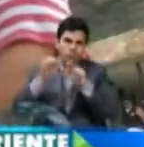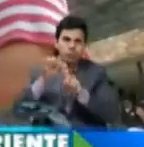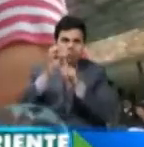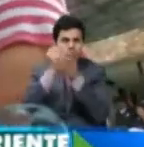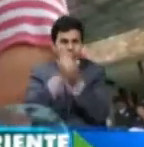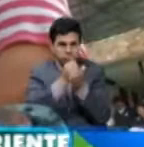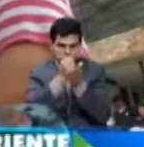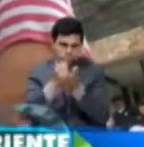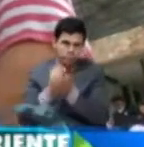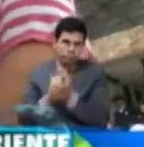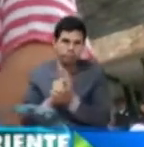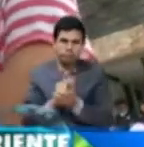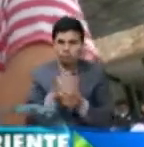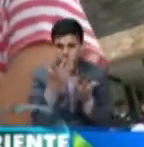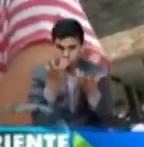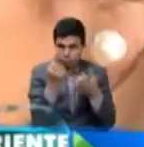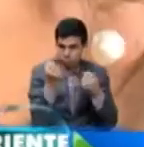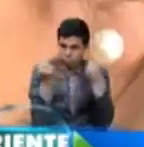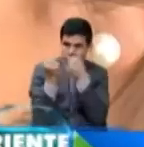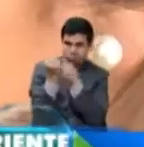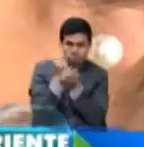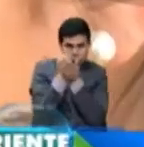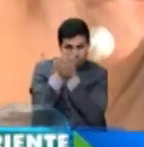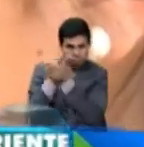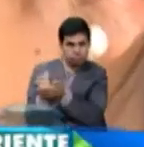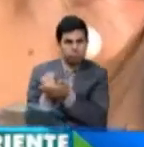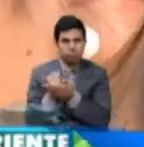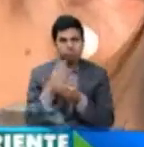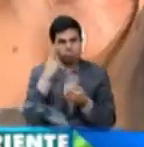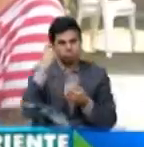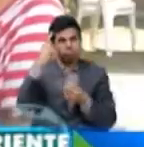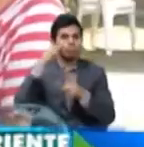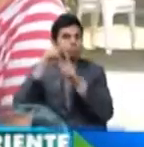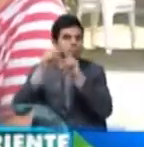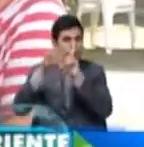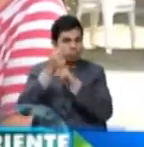otros. Si usted quiere ayudar a esta joven a cumplir su meta,